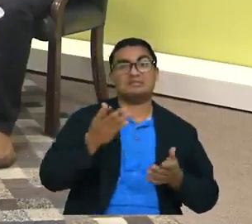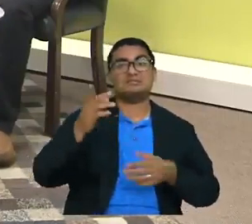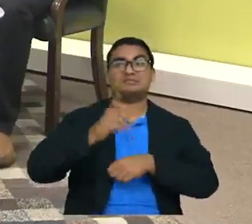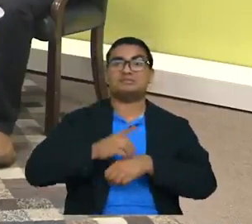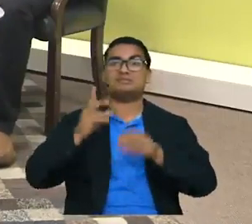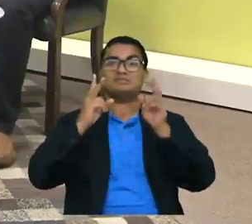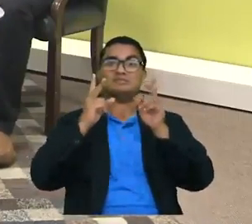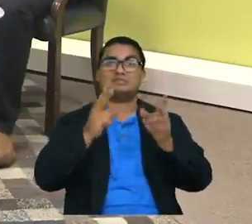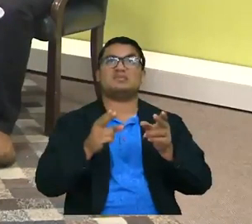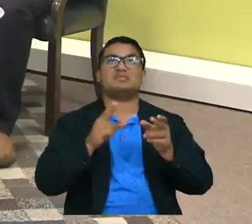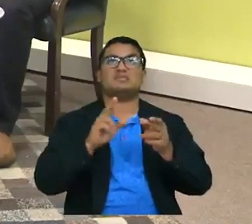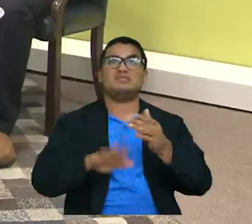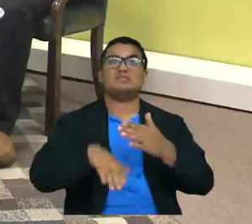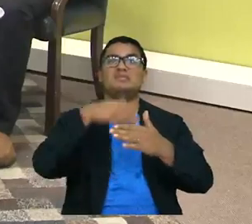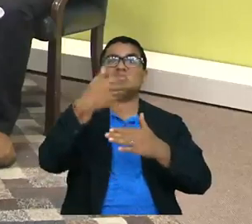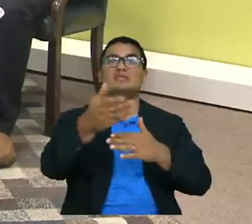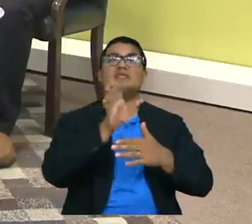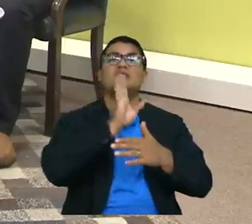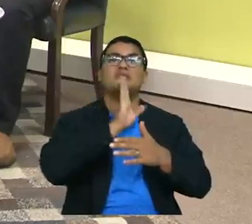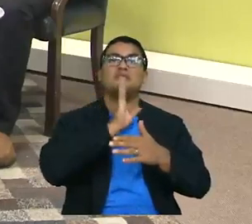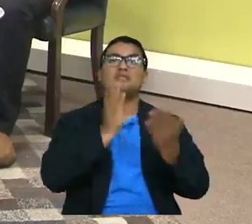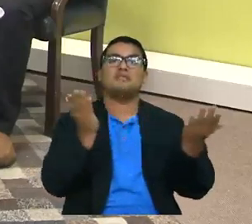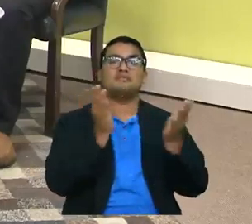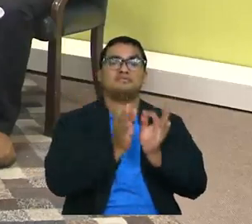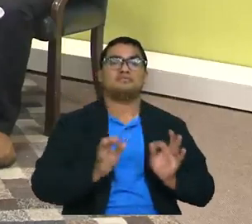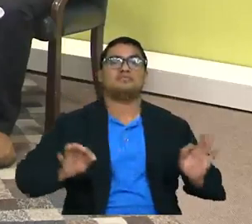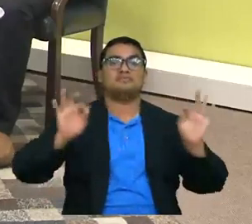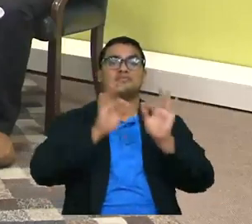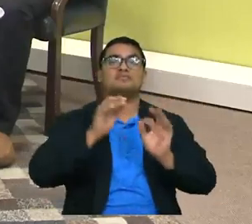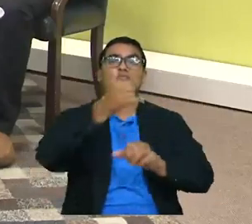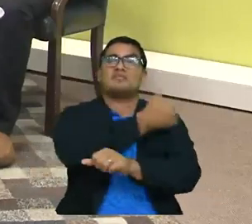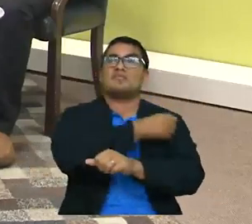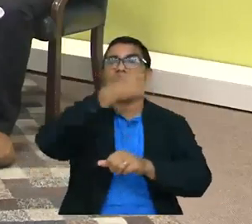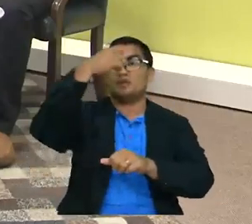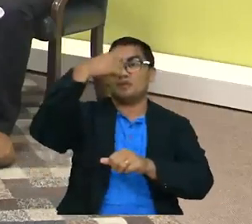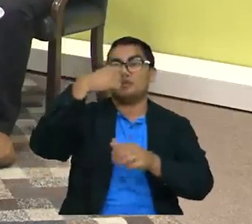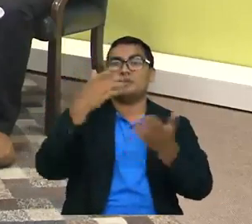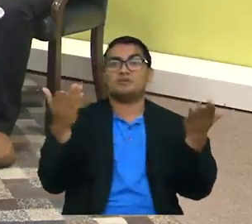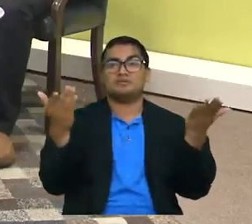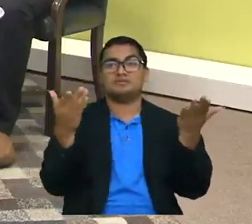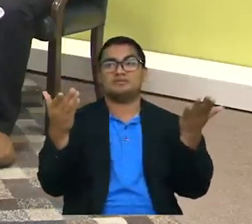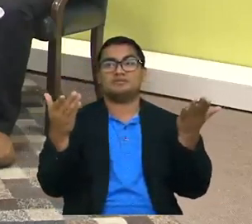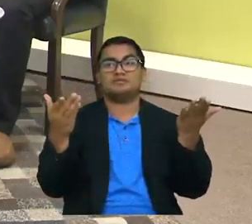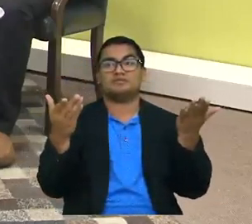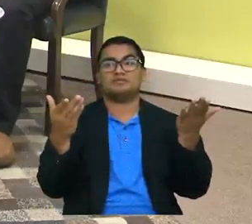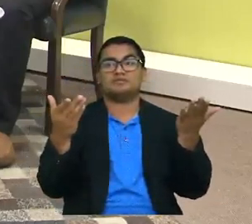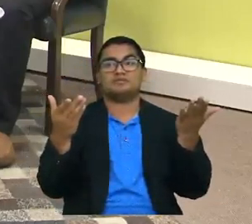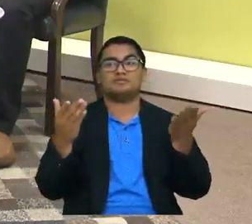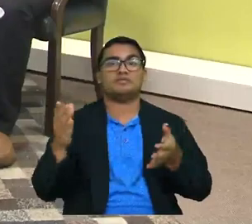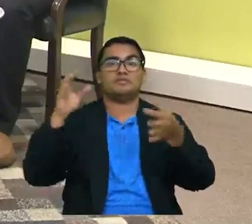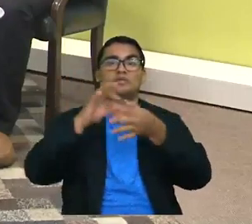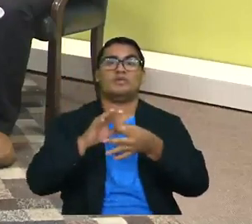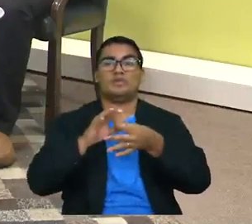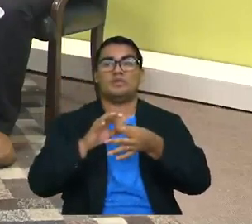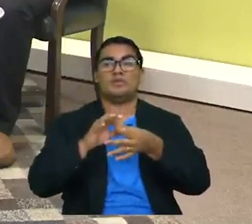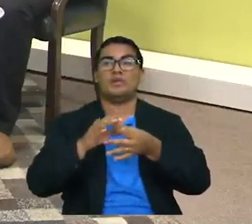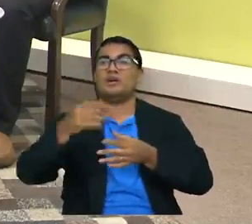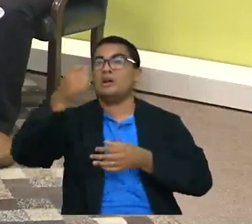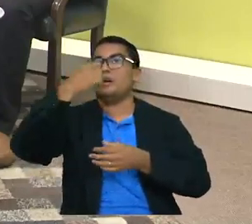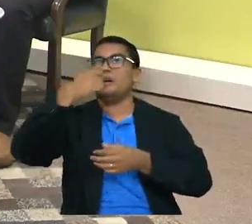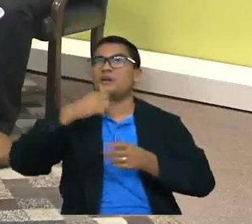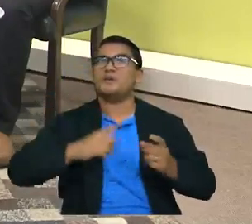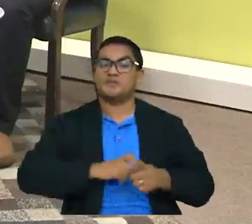Cuando regresemos vamos a hablar de la importancia de la jornada de vacunación, que también llevaba consigo la jornada o la